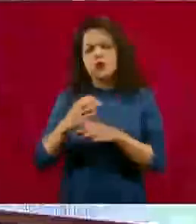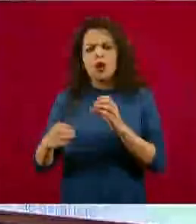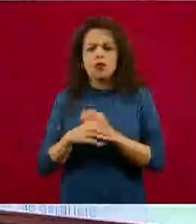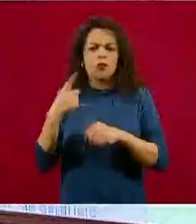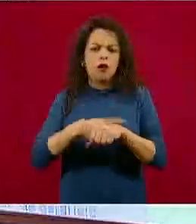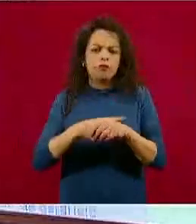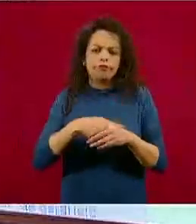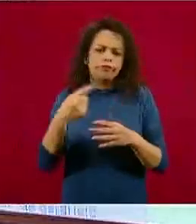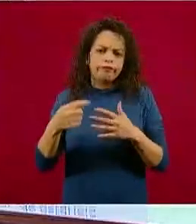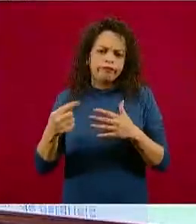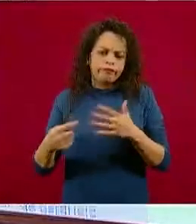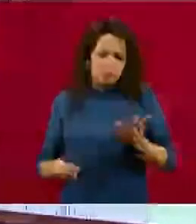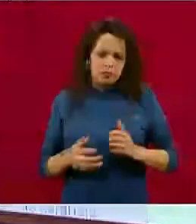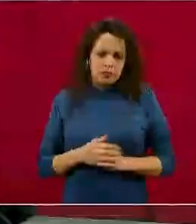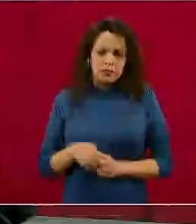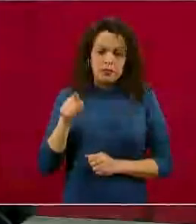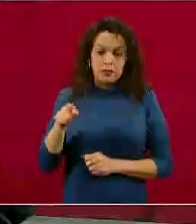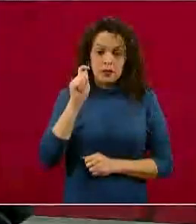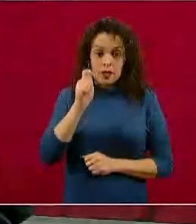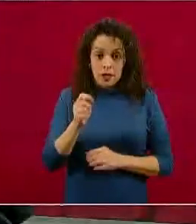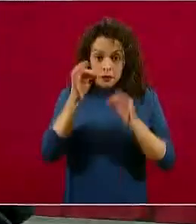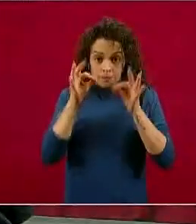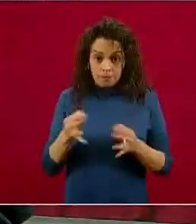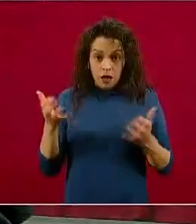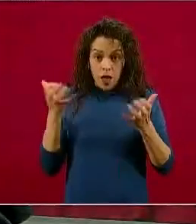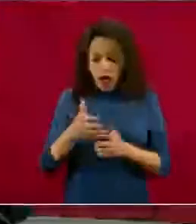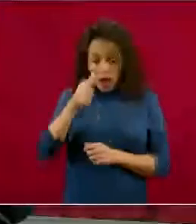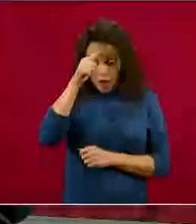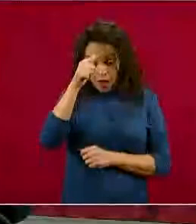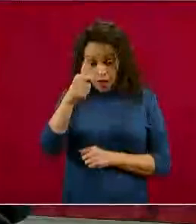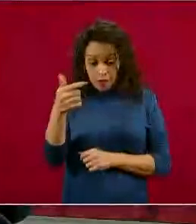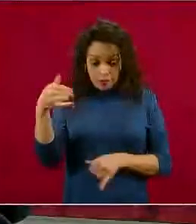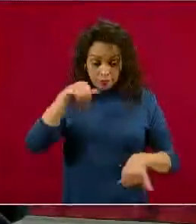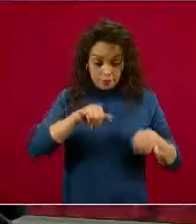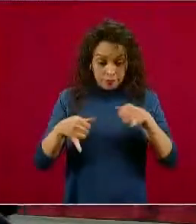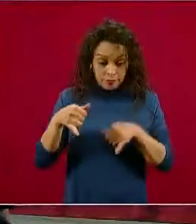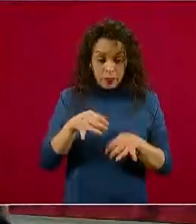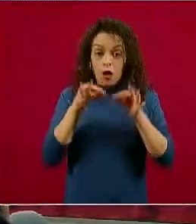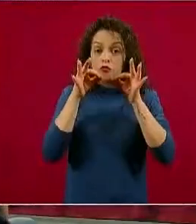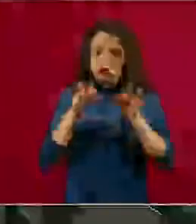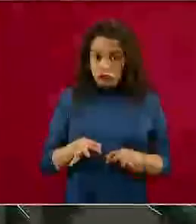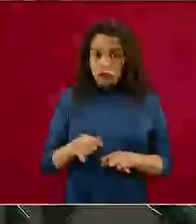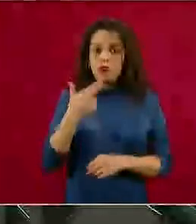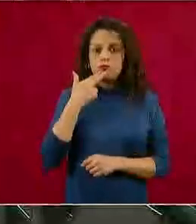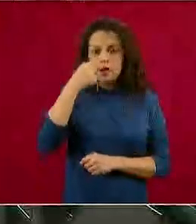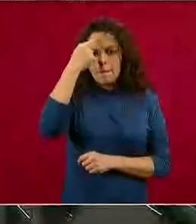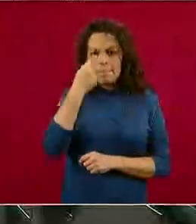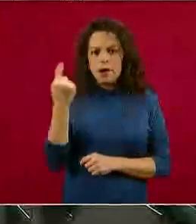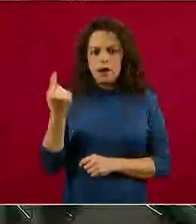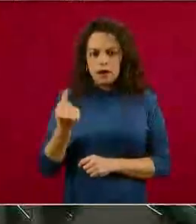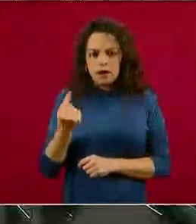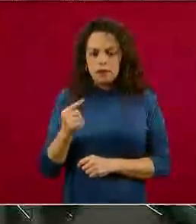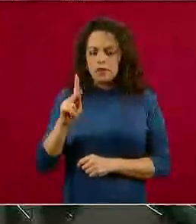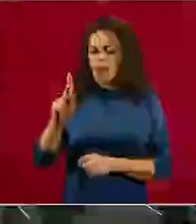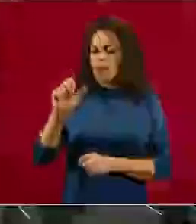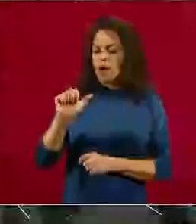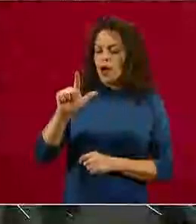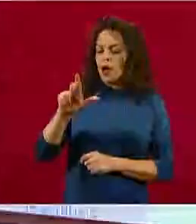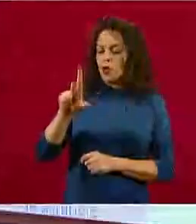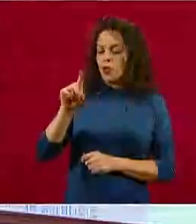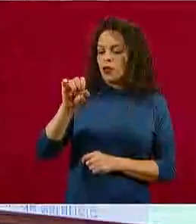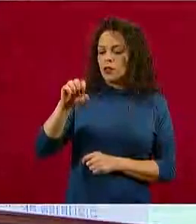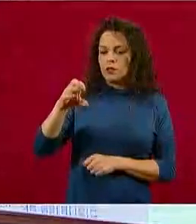que en su diseño original o su descubrimiento o invención original se utilizaba para el paludismo y